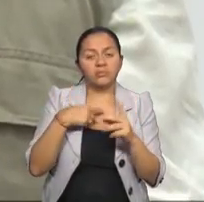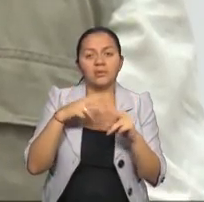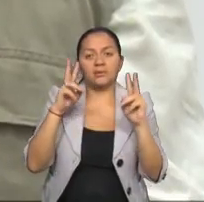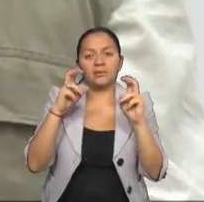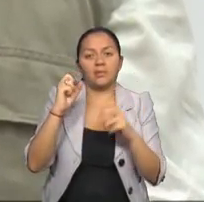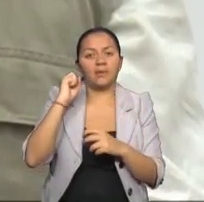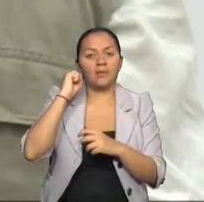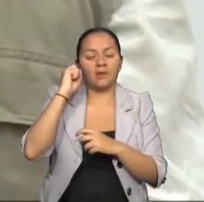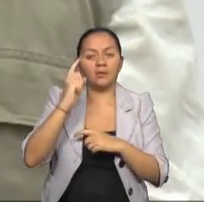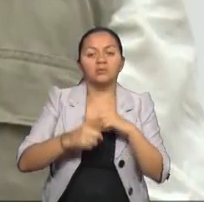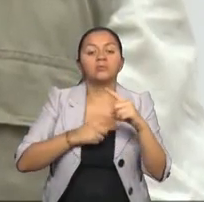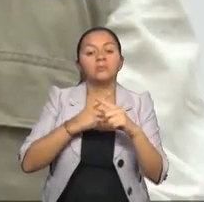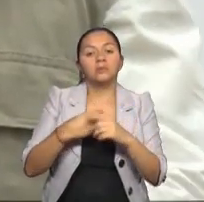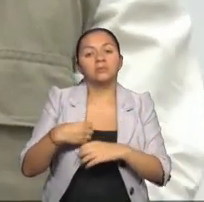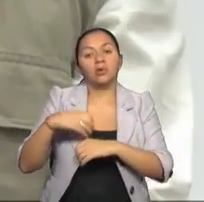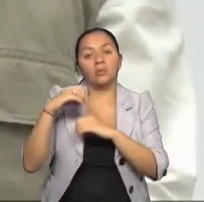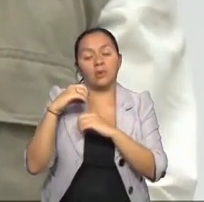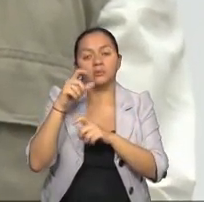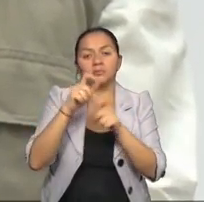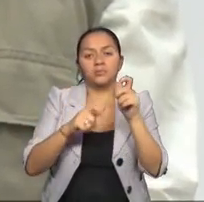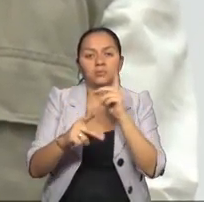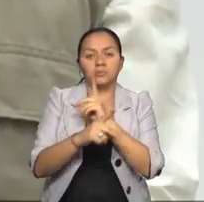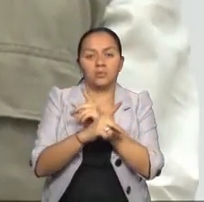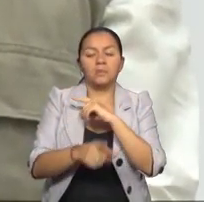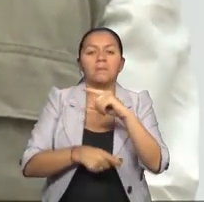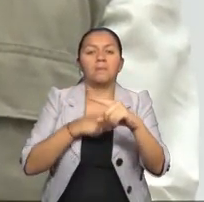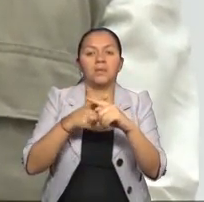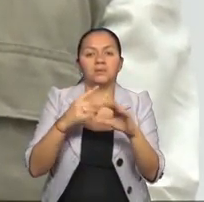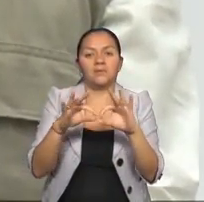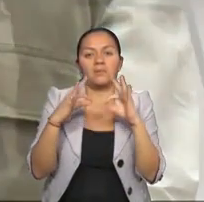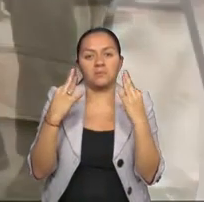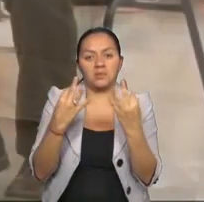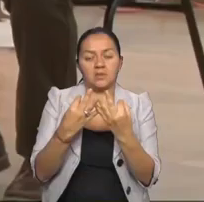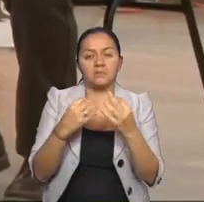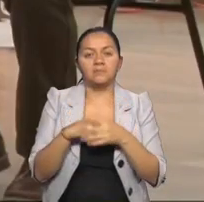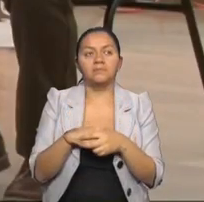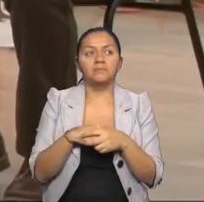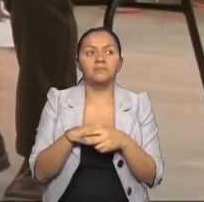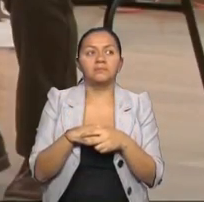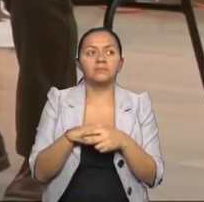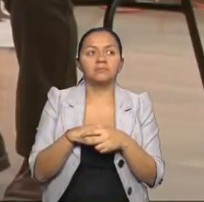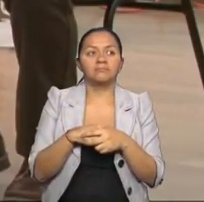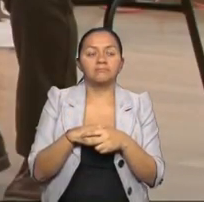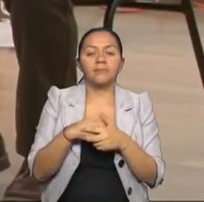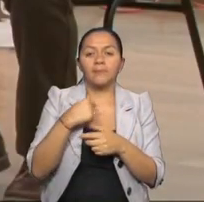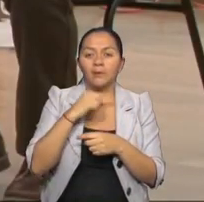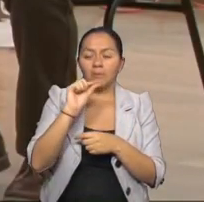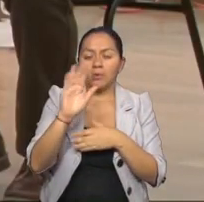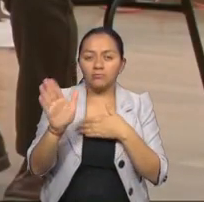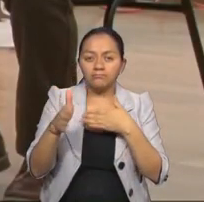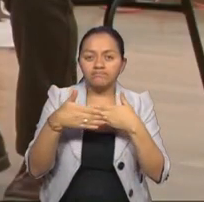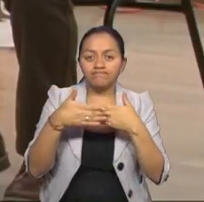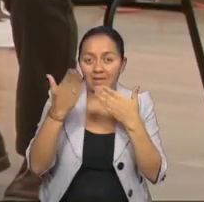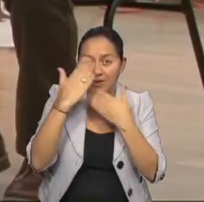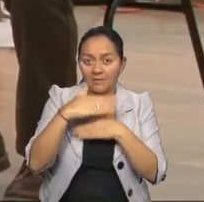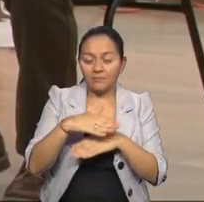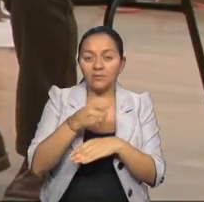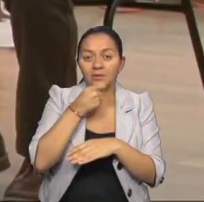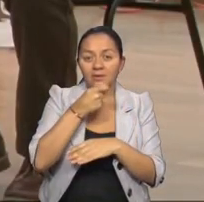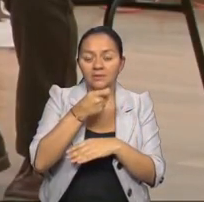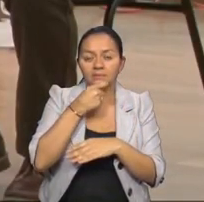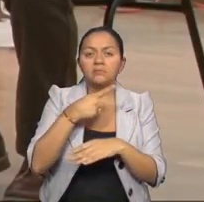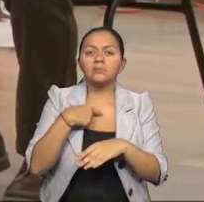derechos y deberes de las vascos discapacidad y de las familias anderson concluyendo contigo que